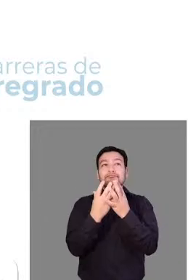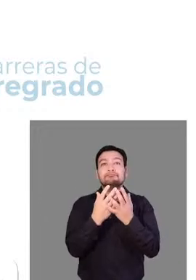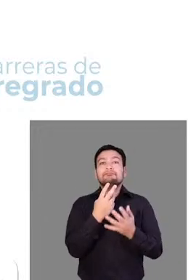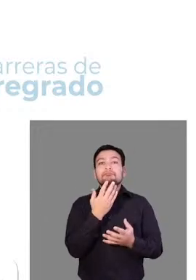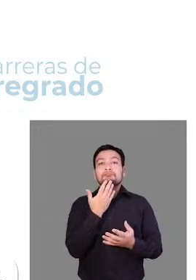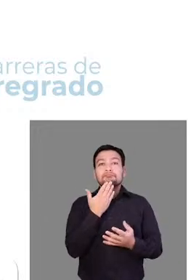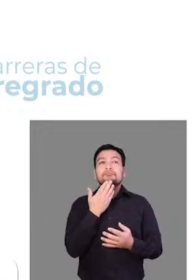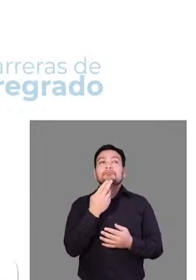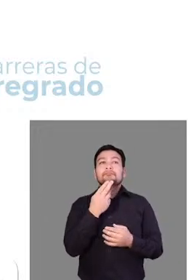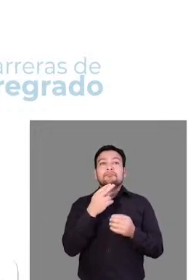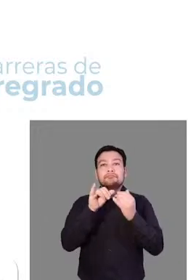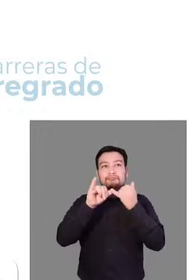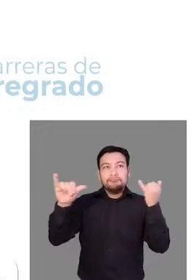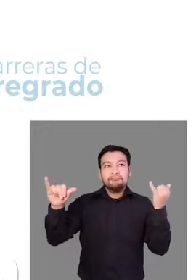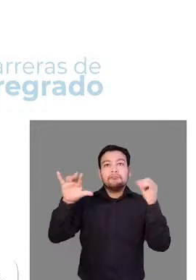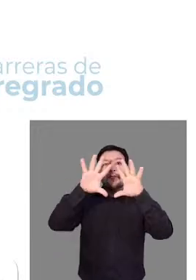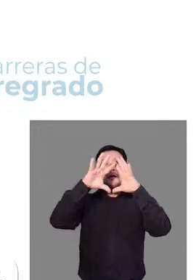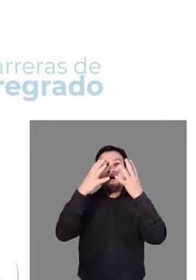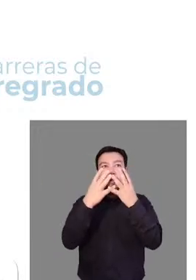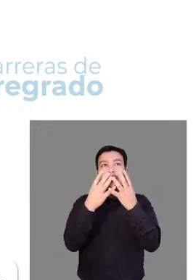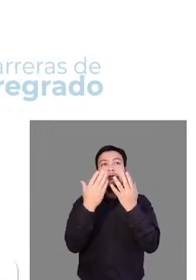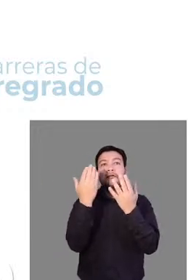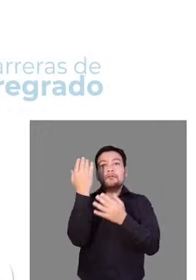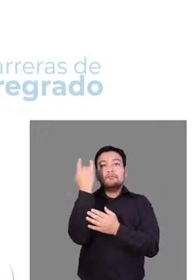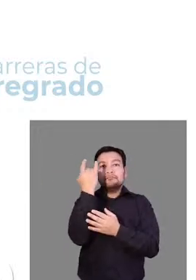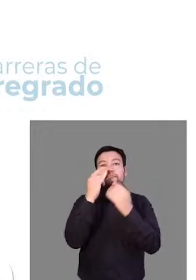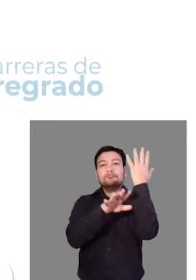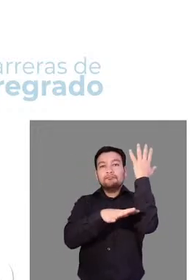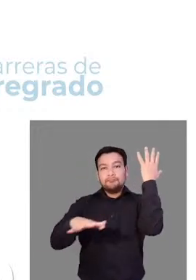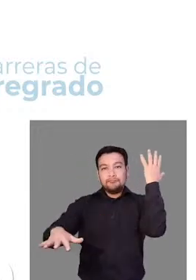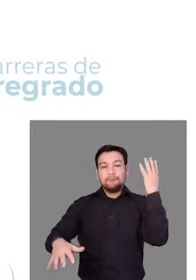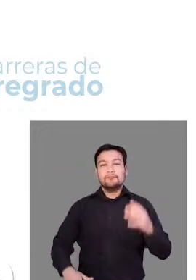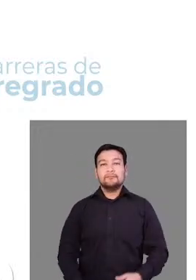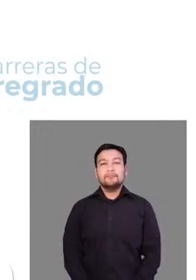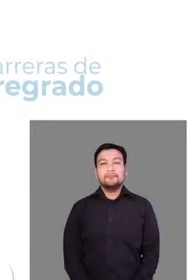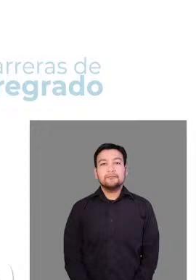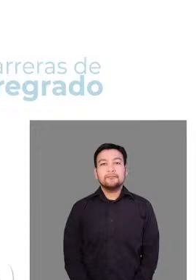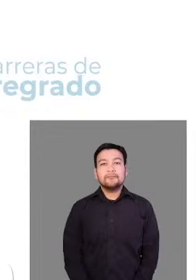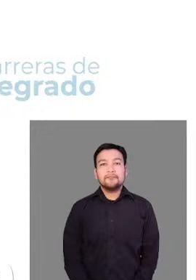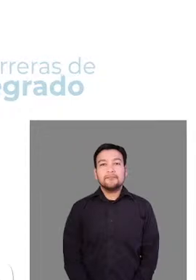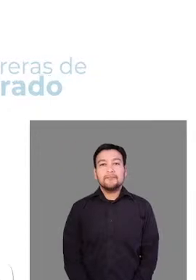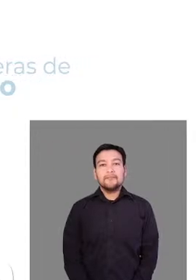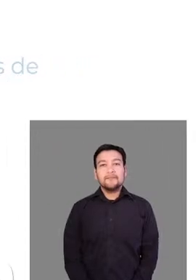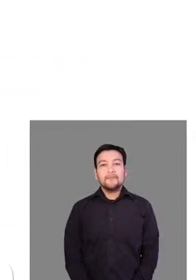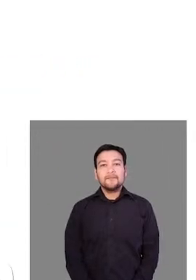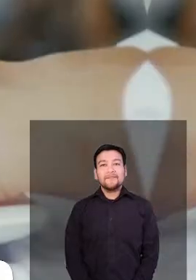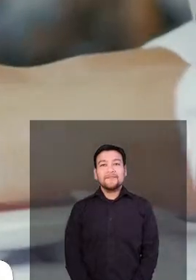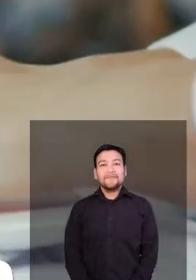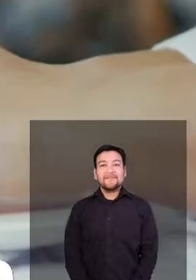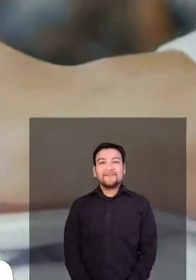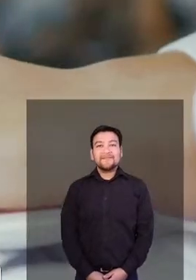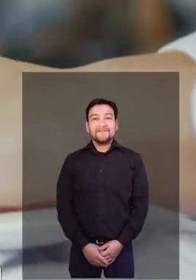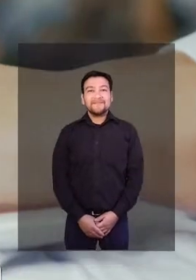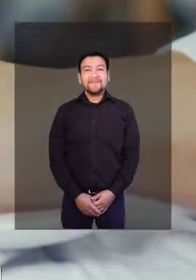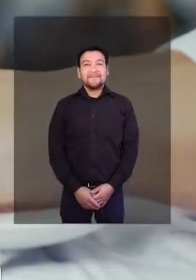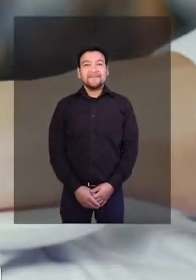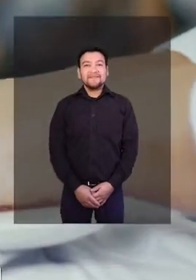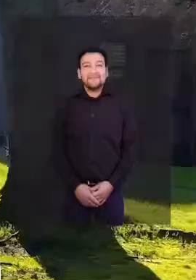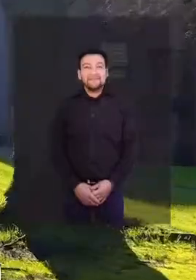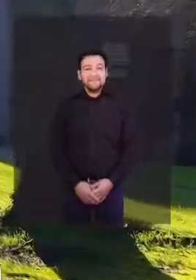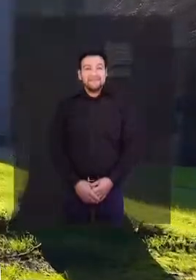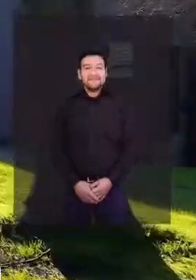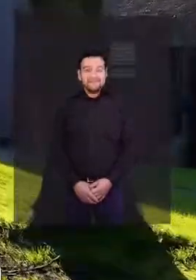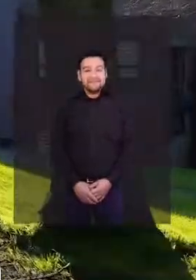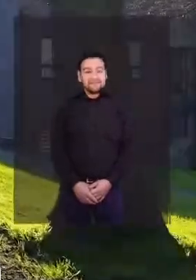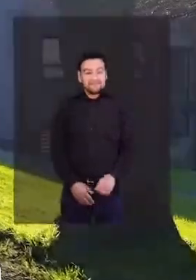17 carreras de pregrado, un programa de doctorado, una variada oferta de magísteres y diplomados. En nuestras